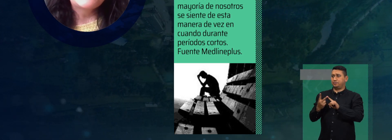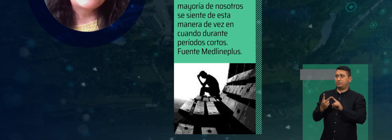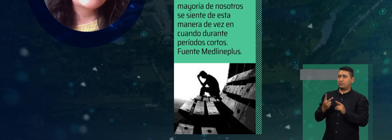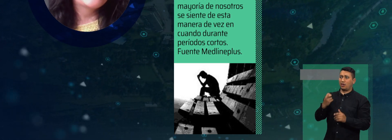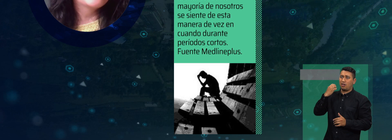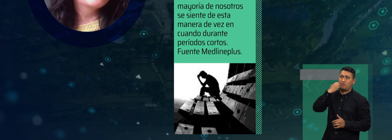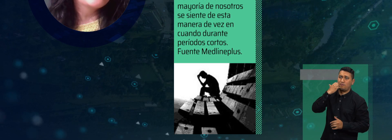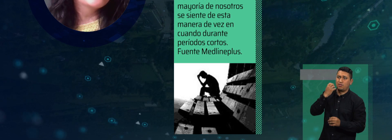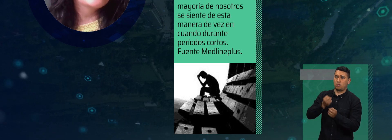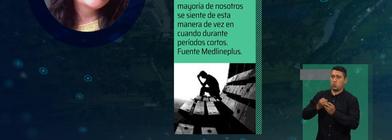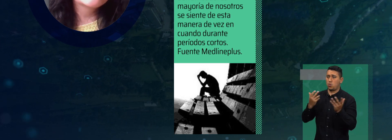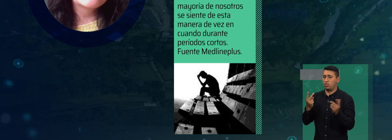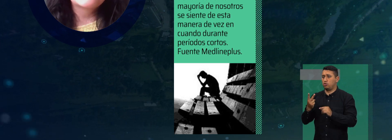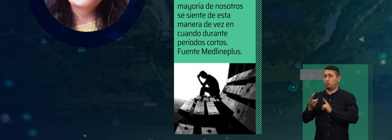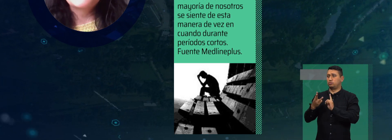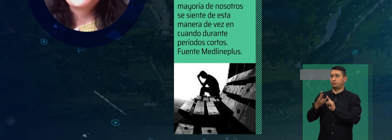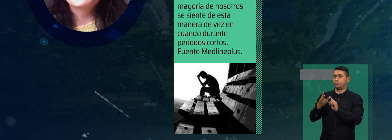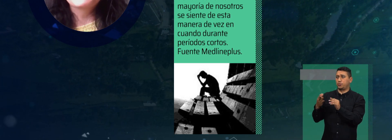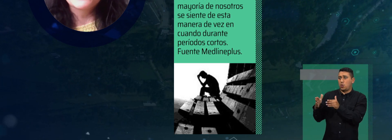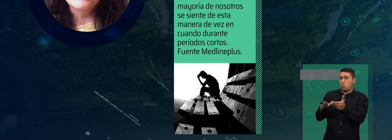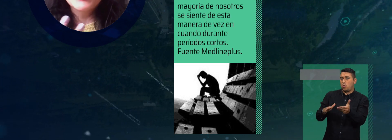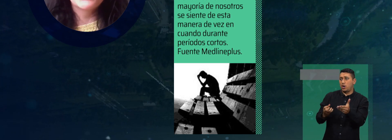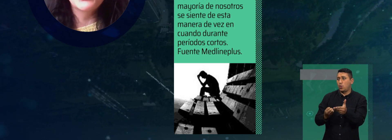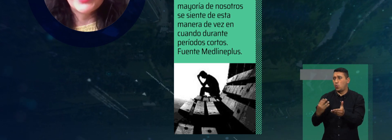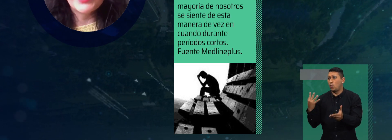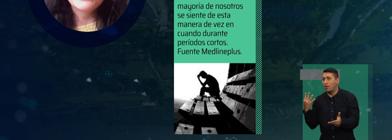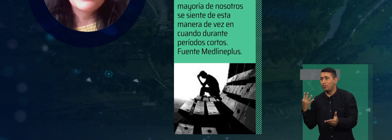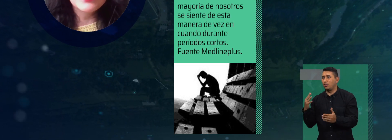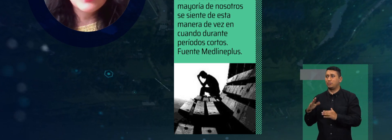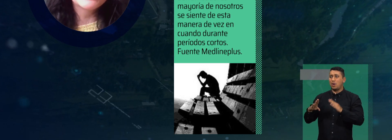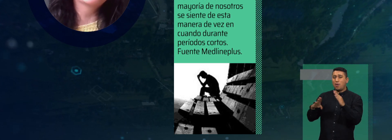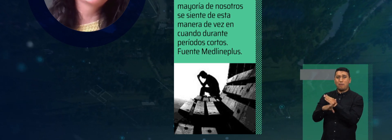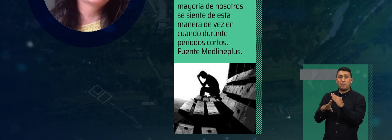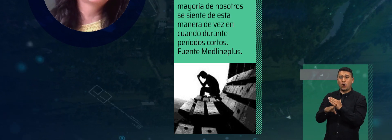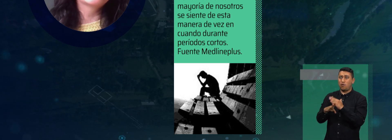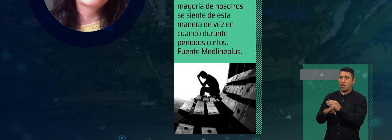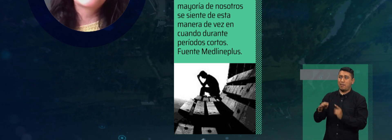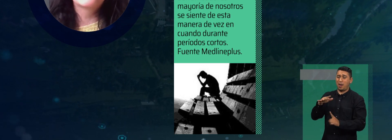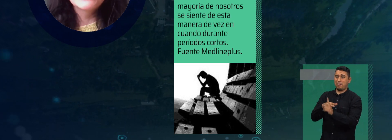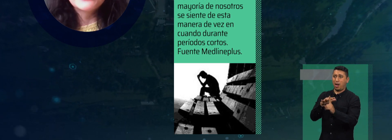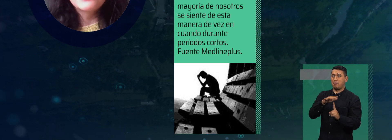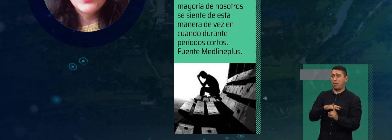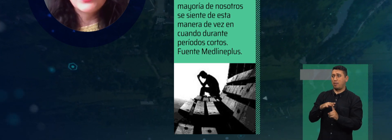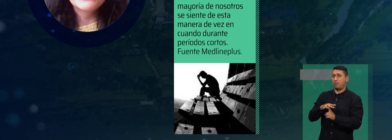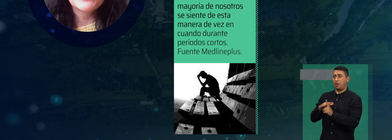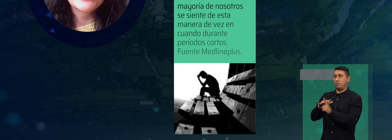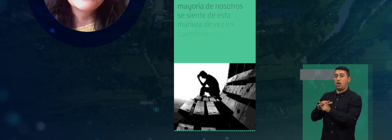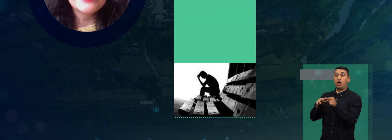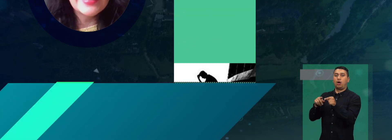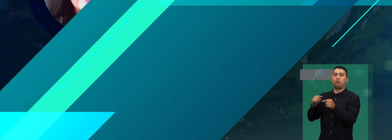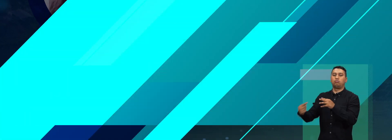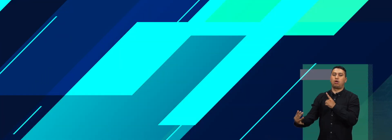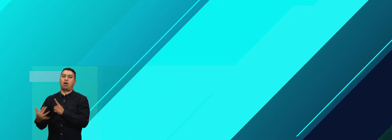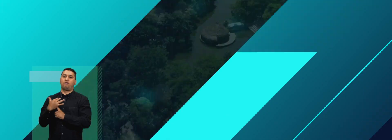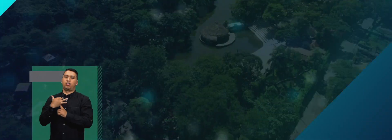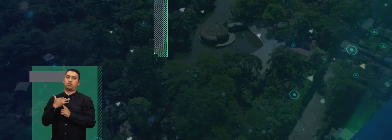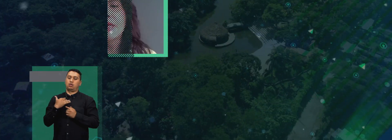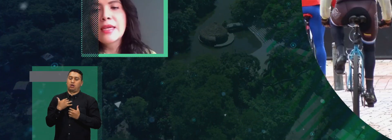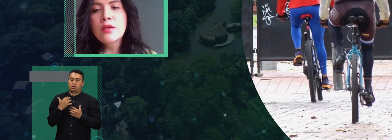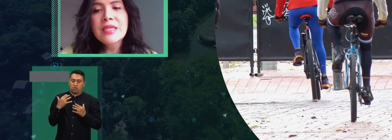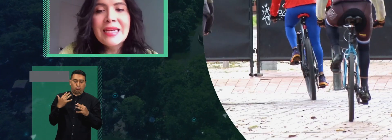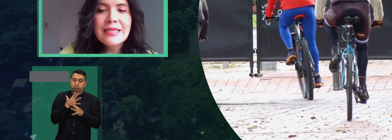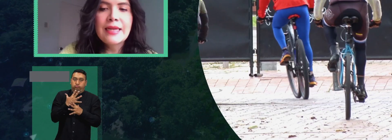tipo de coyunturas que por supuesto pueden hacer que nuestras emociones se vean alteradas.